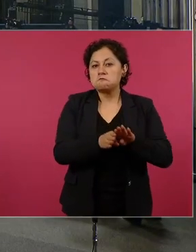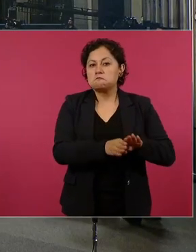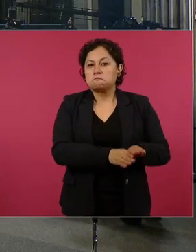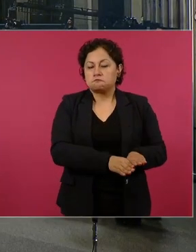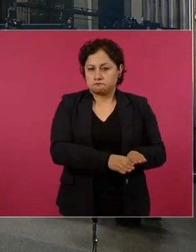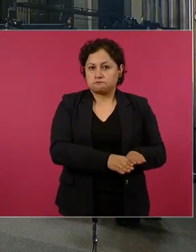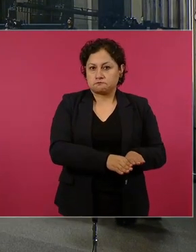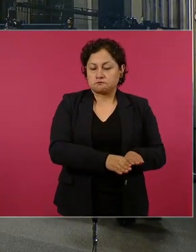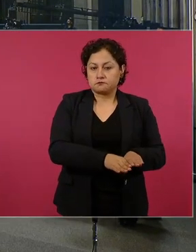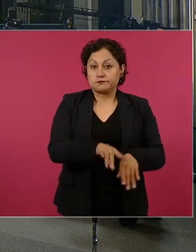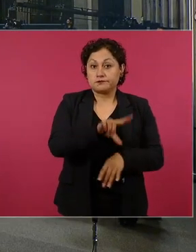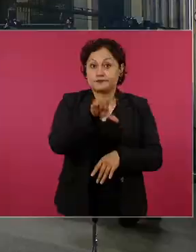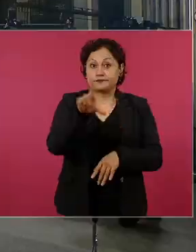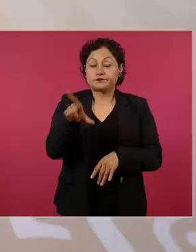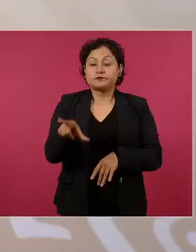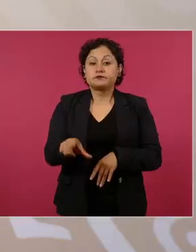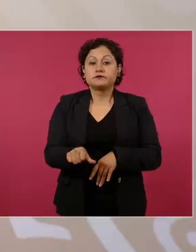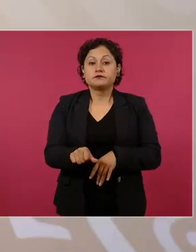el análisis